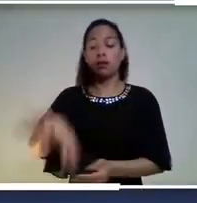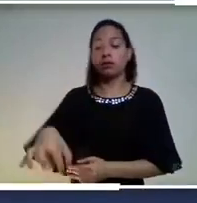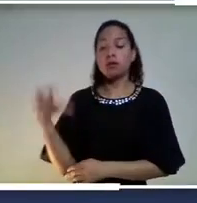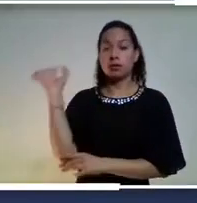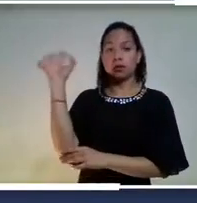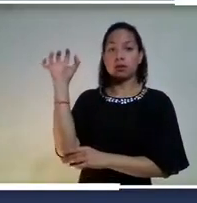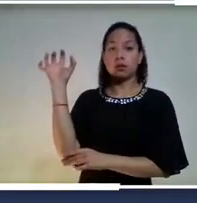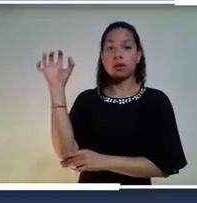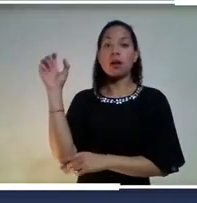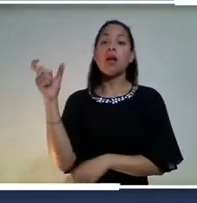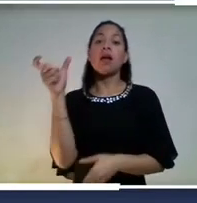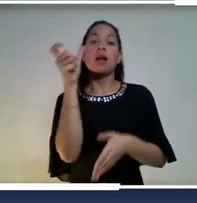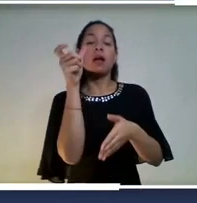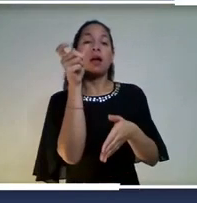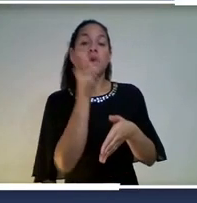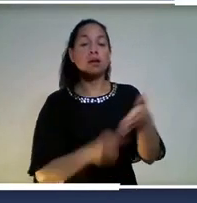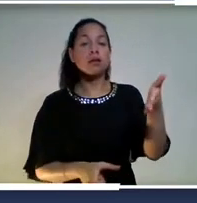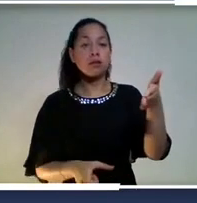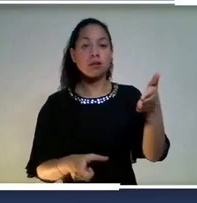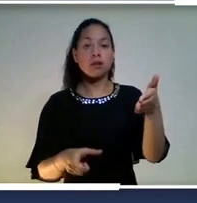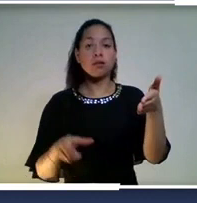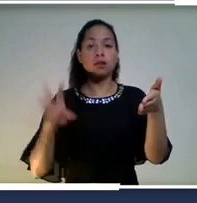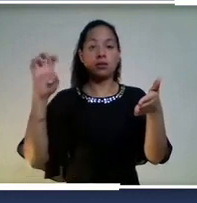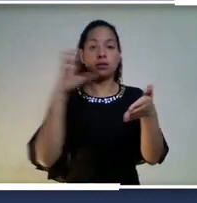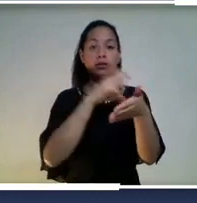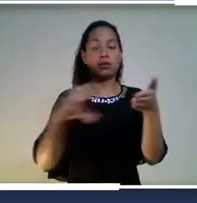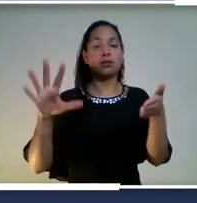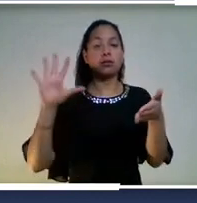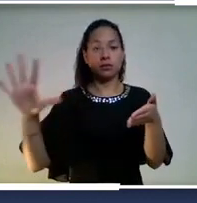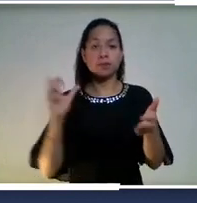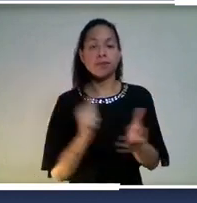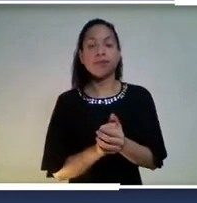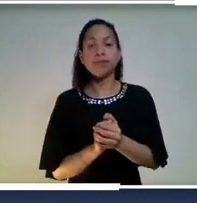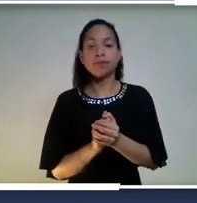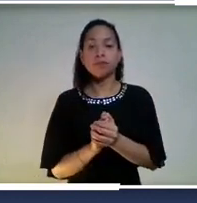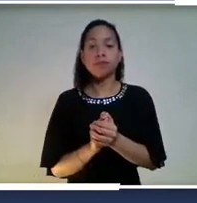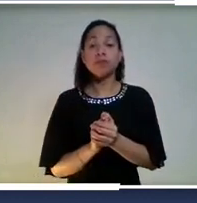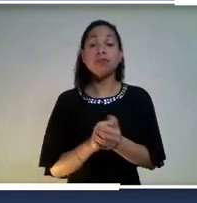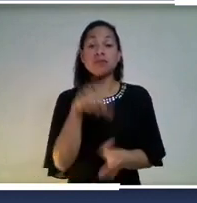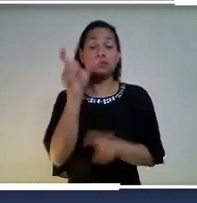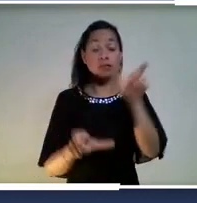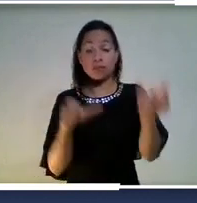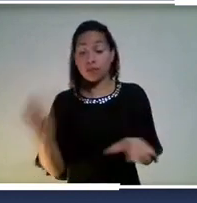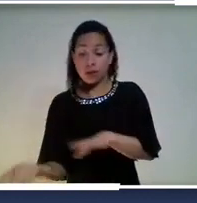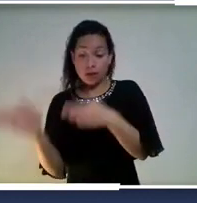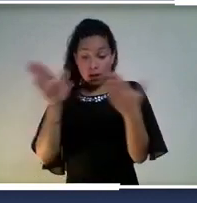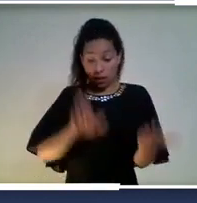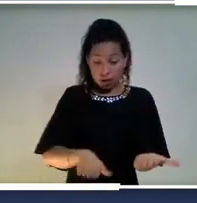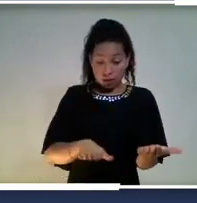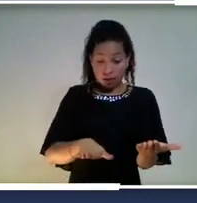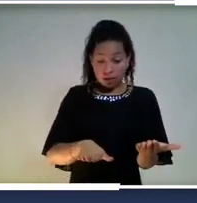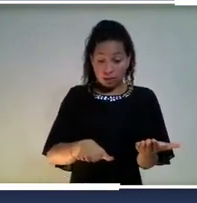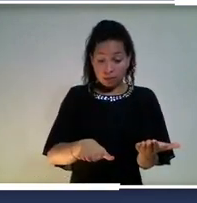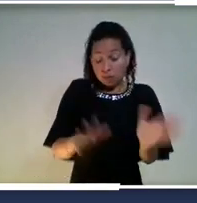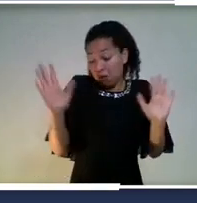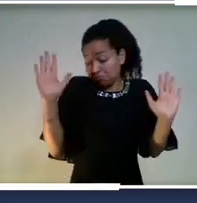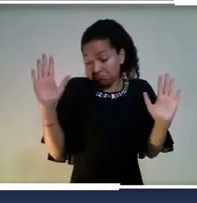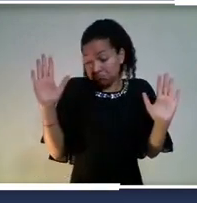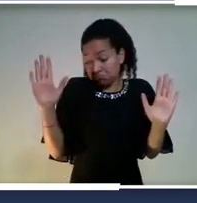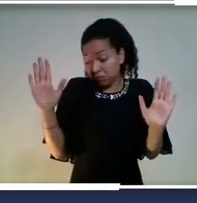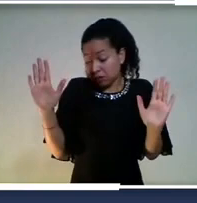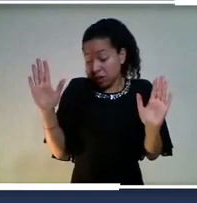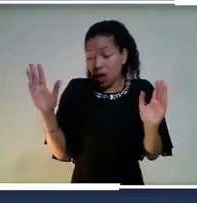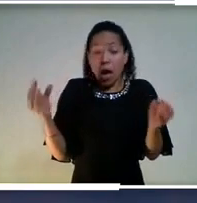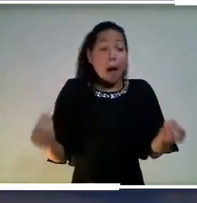porque los que viven saben que han de morir pero los muertos nada saben ni tiene más paga porque su memoria